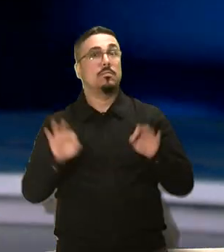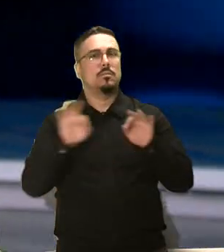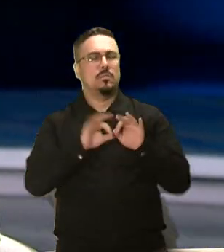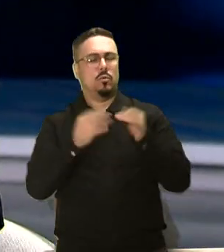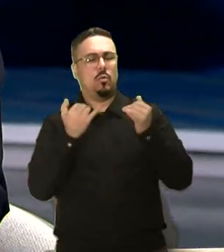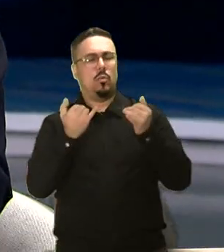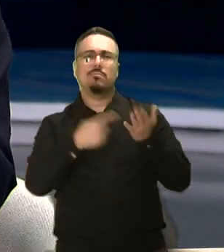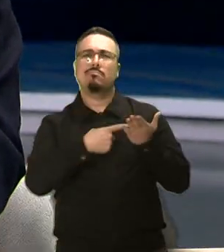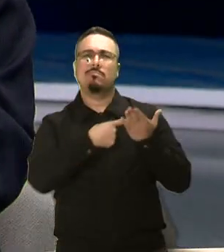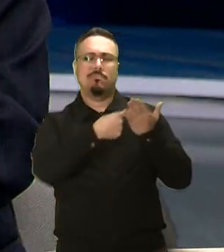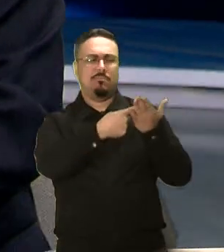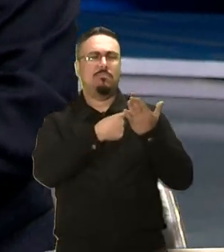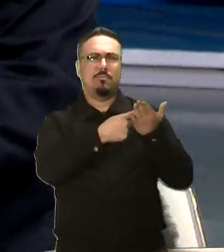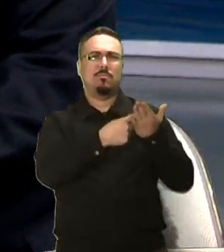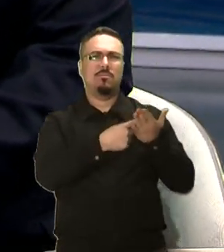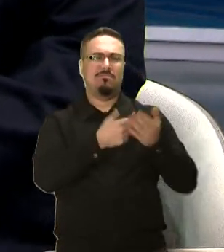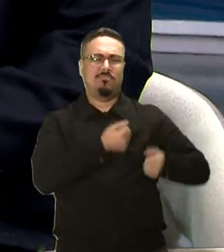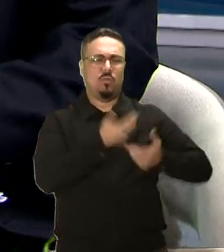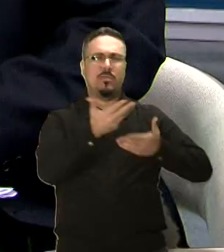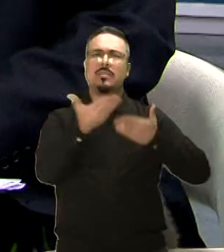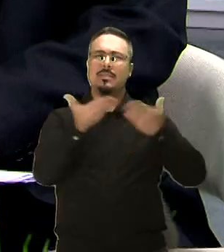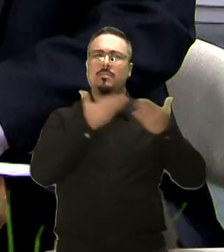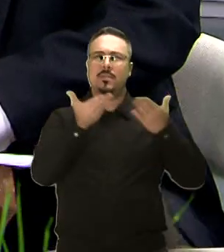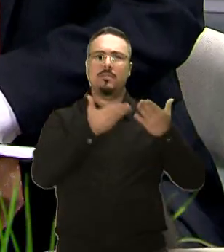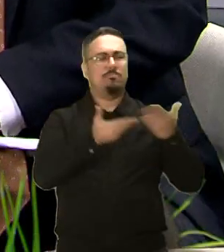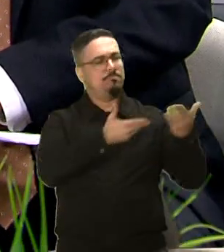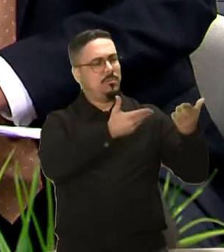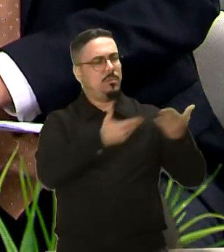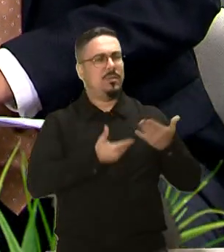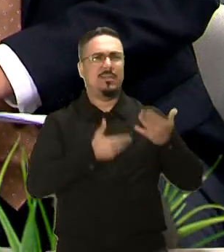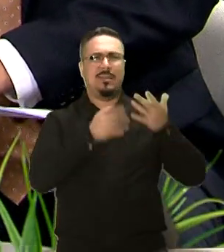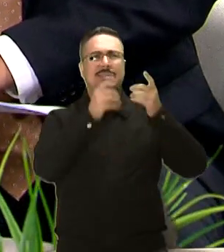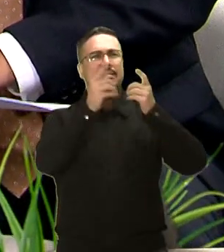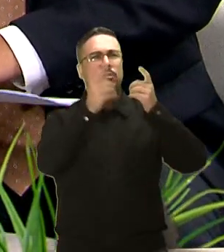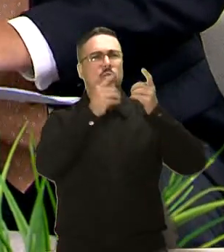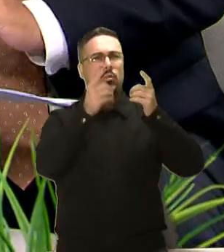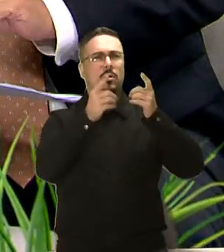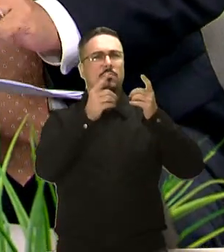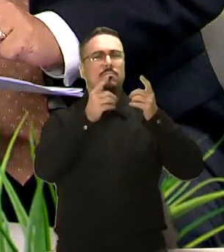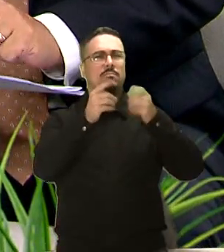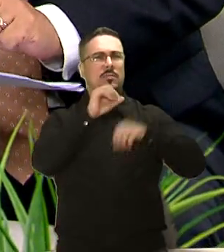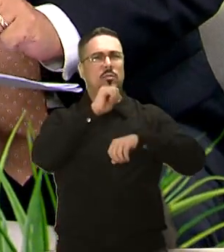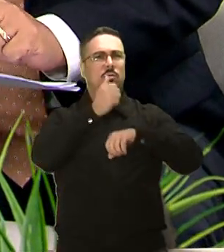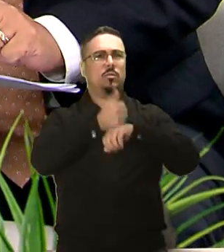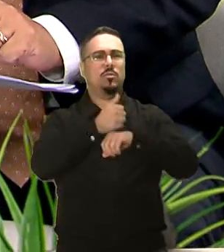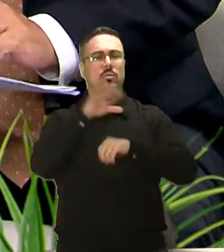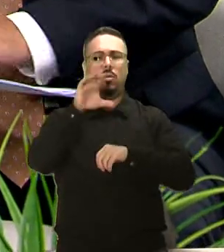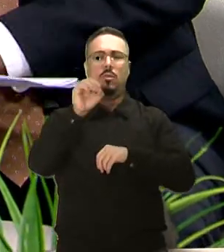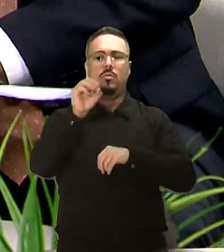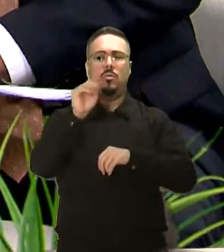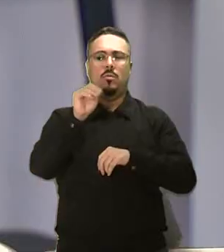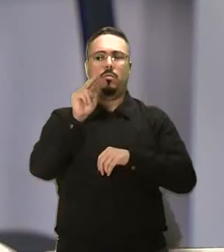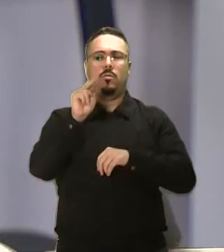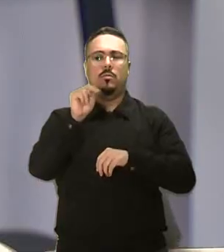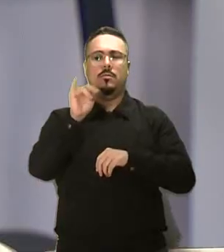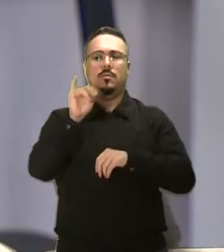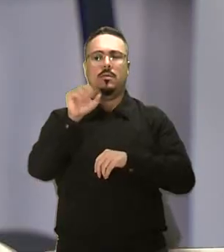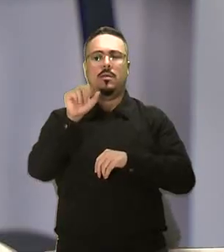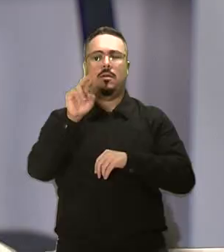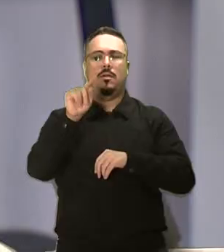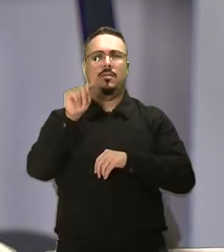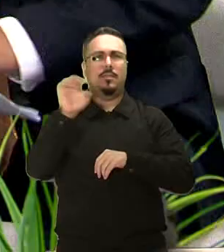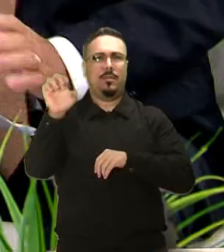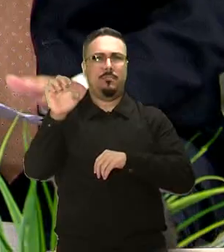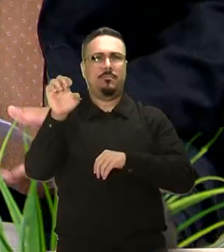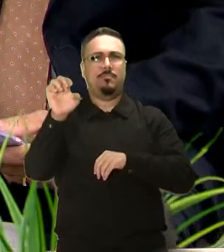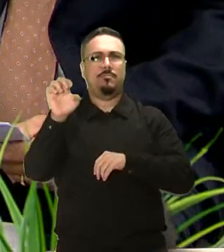ofrece esos servicios Así que le damos la bienvenida a la directora y fundadora de la institución comuni arte Melisa Figueroa resto